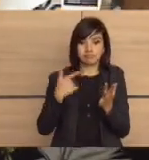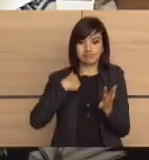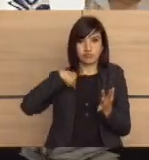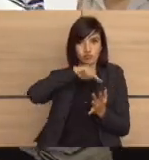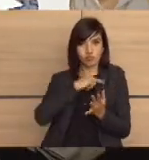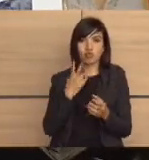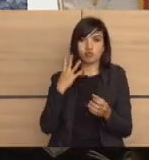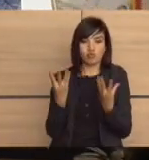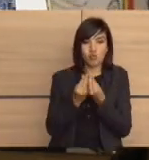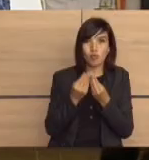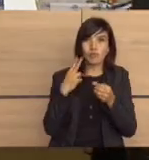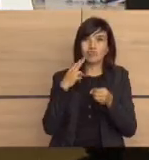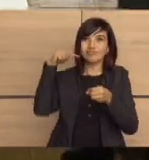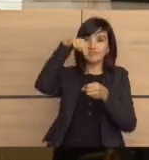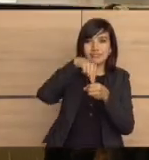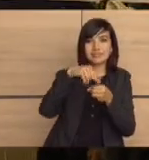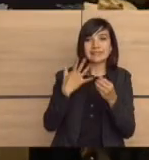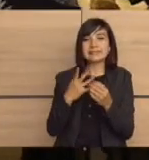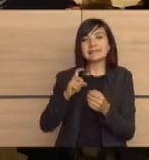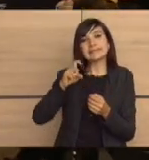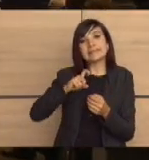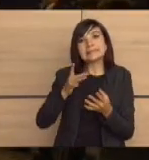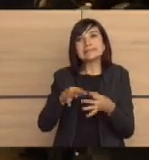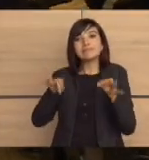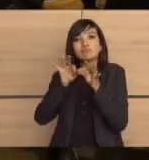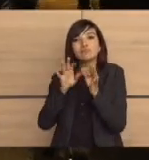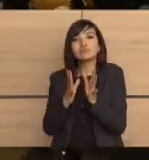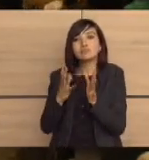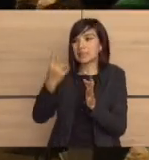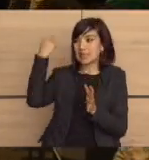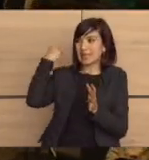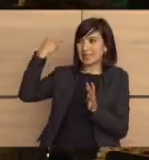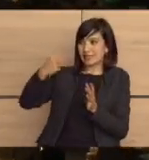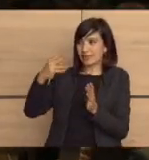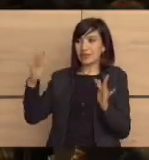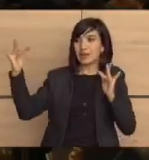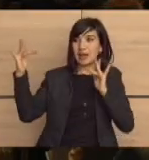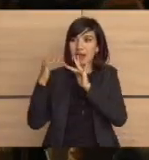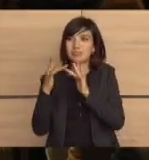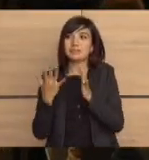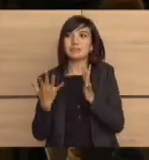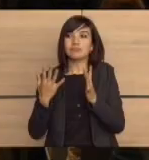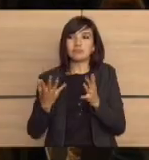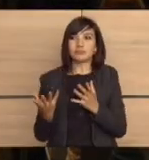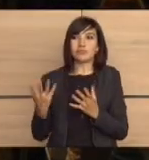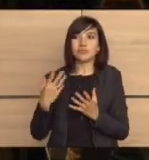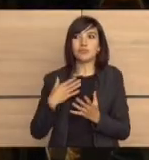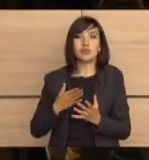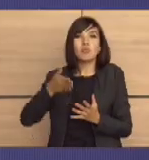digamos, tiene mucho impacto en nuestra educación, la espiritualidad. Entonces,